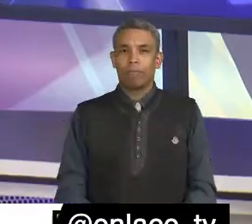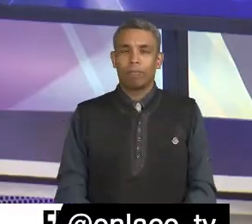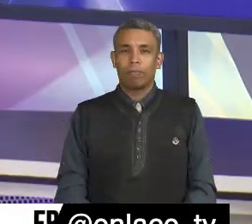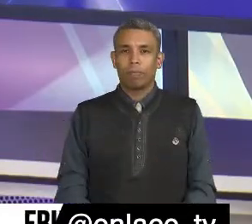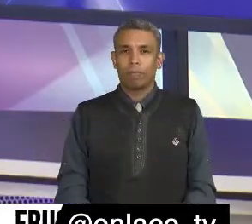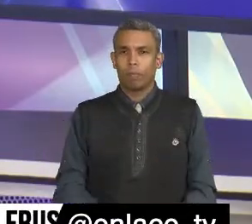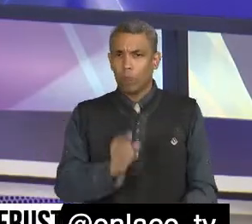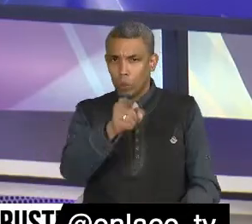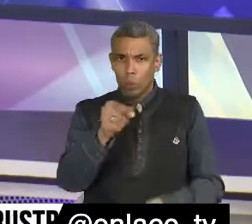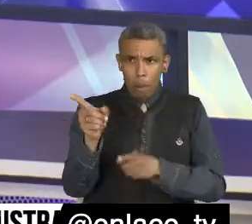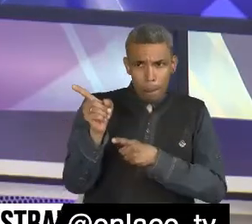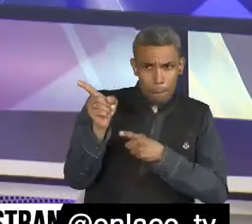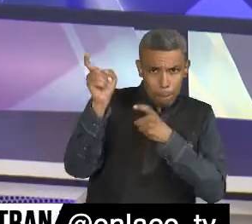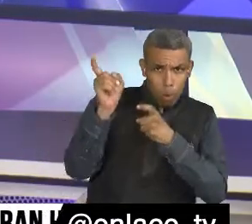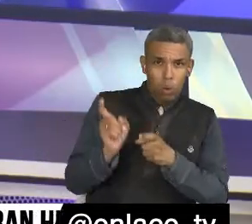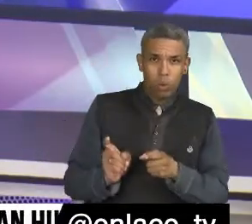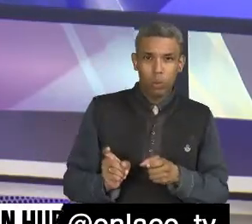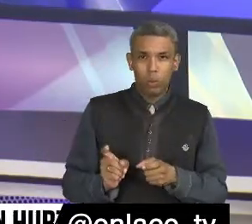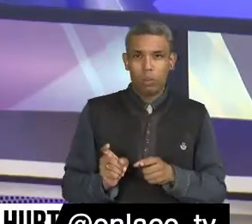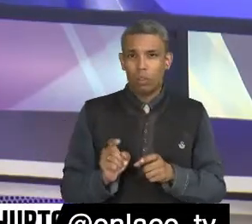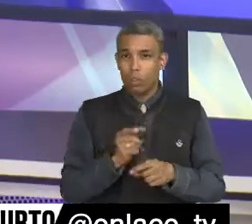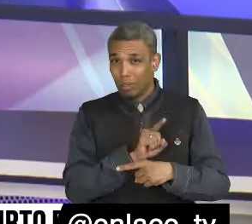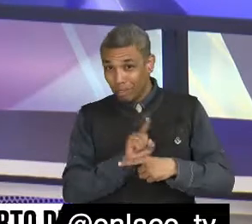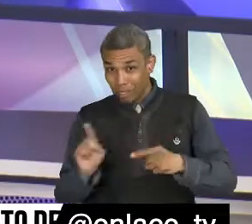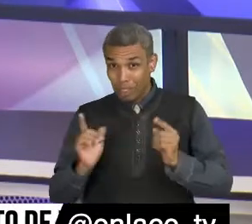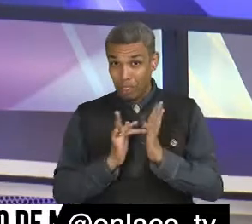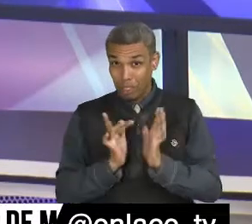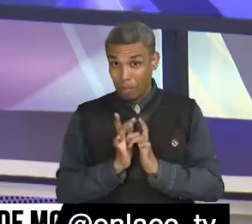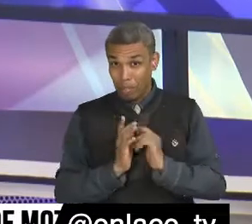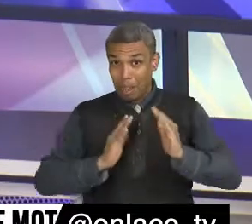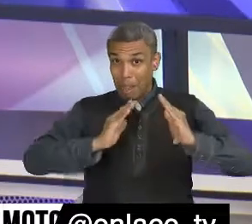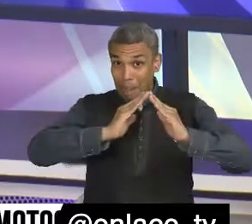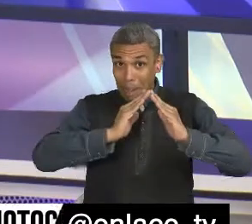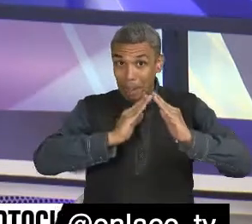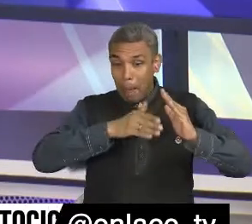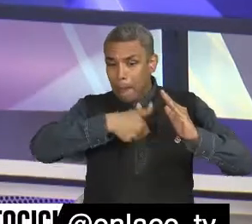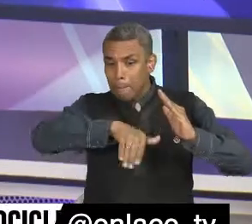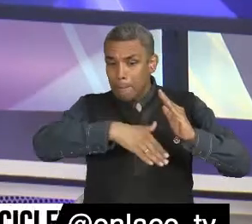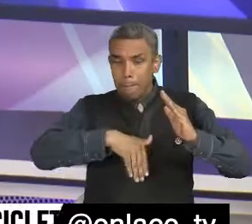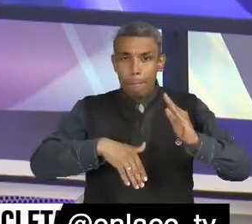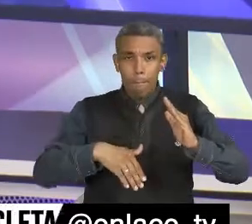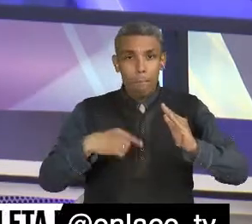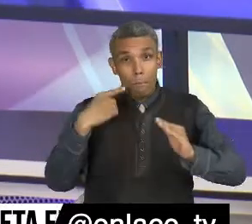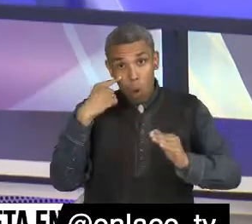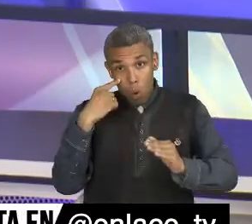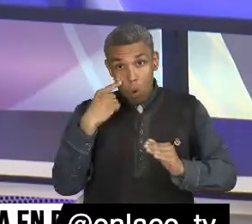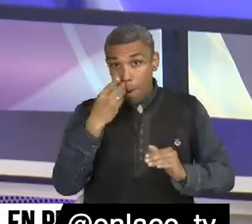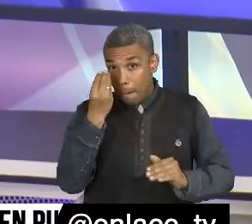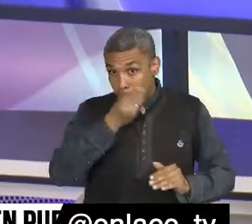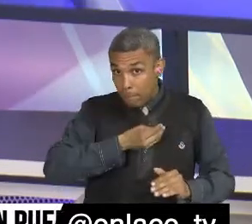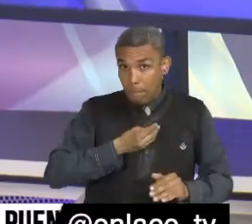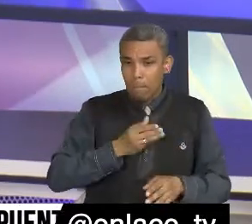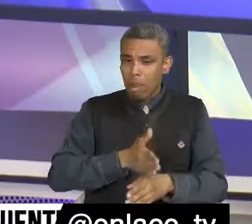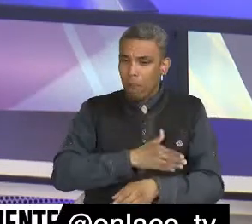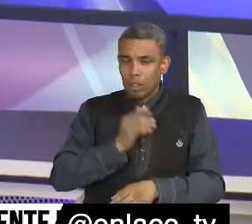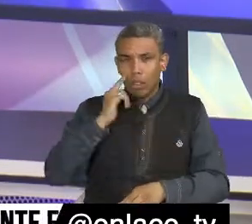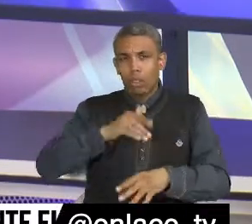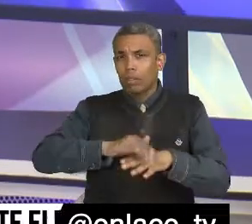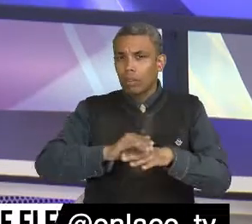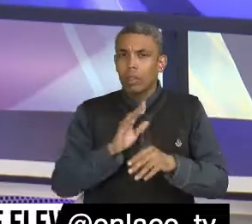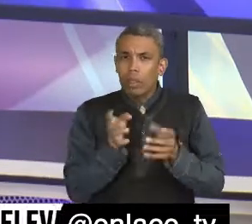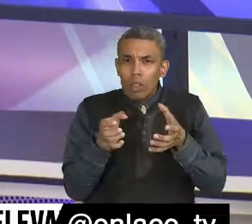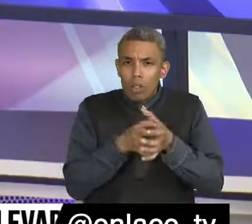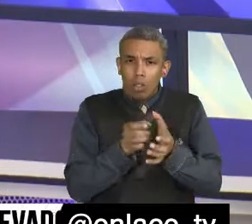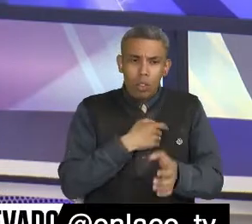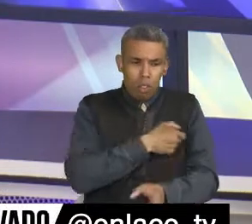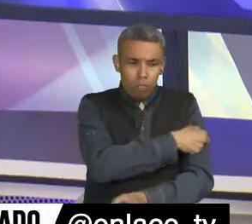emprender viaje y descanso en esta Semana Santa y piensa dejar su casa sola, pues tenga mucho cuidado. El Consejo Municipal para la Gestión del